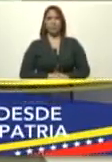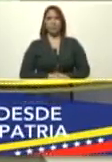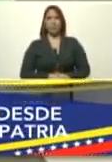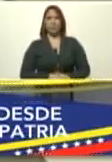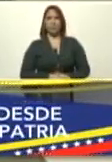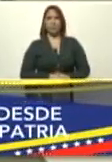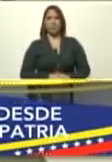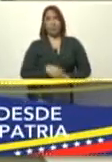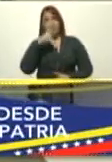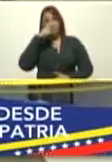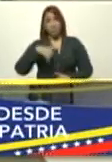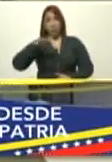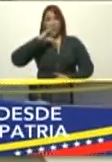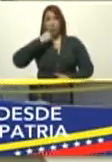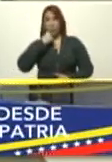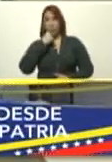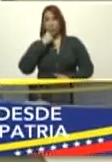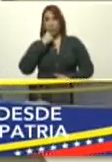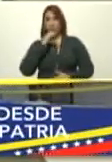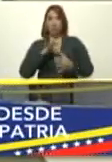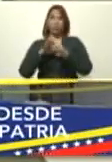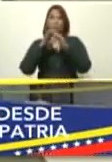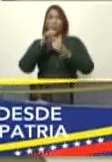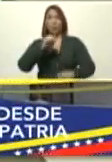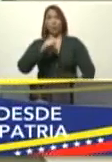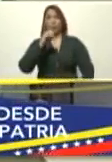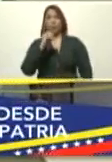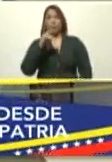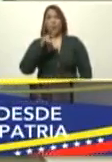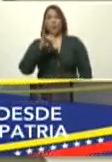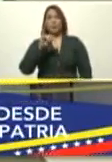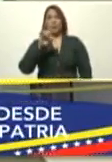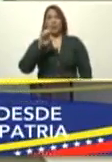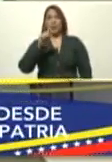Fue el pueblo de Rusia y de la Unión Soviética que liberó a Europa